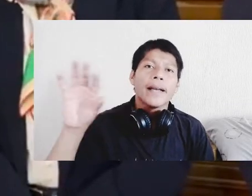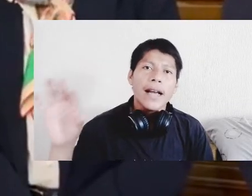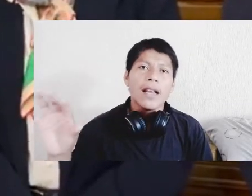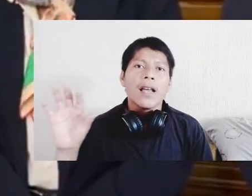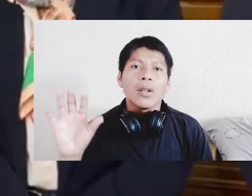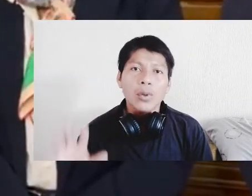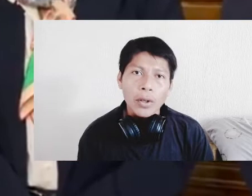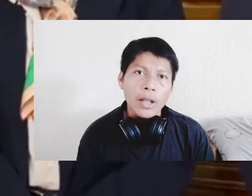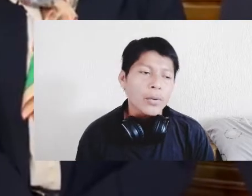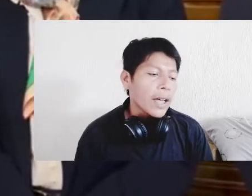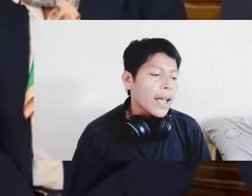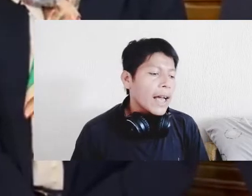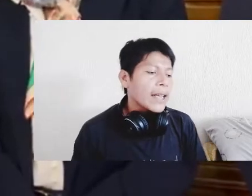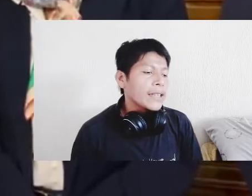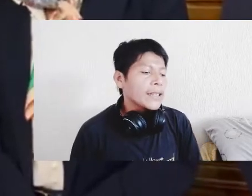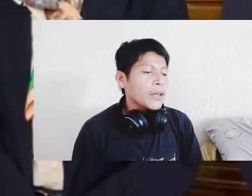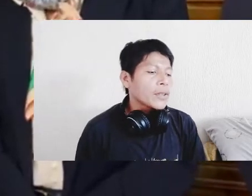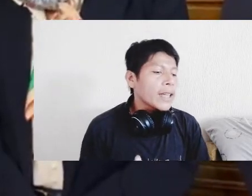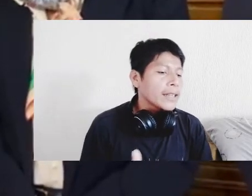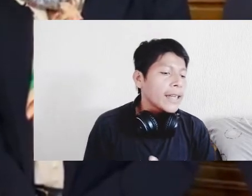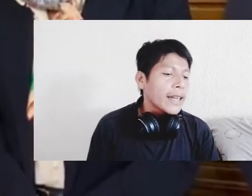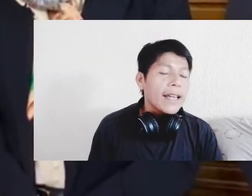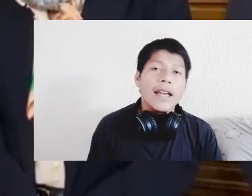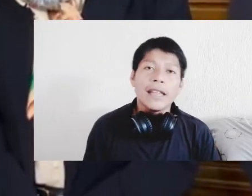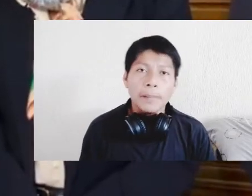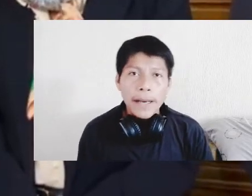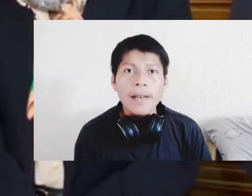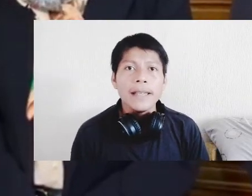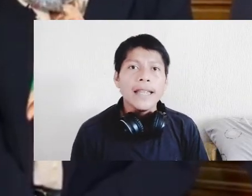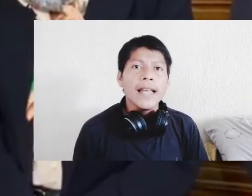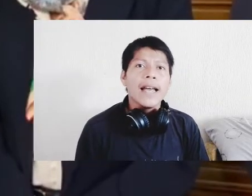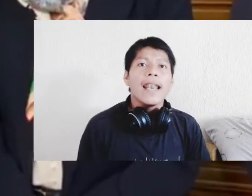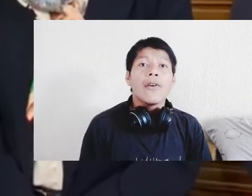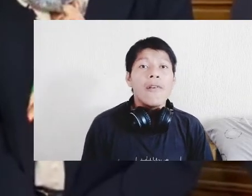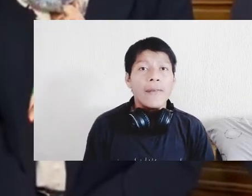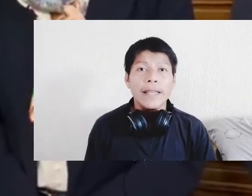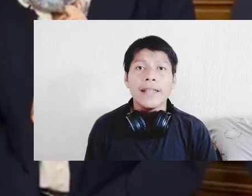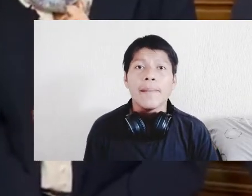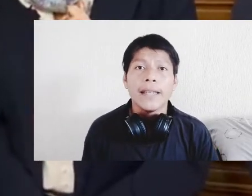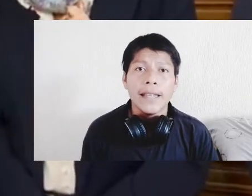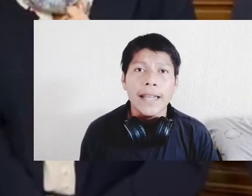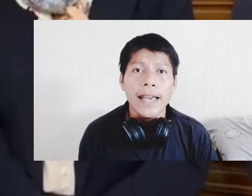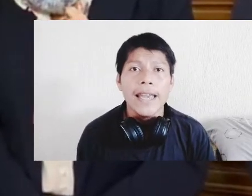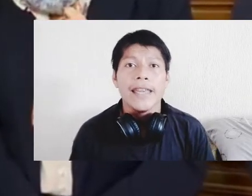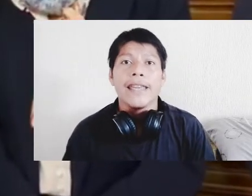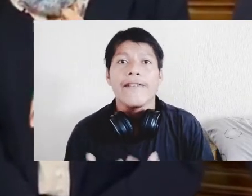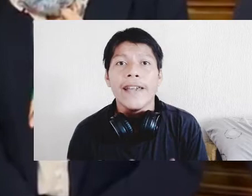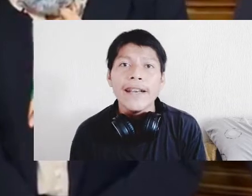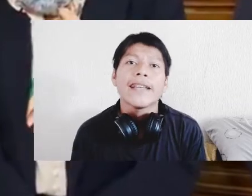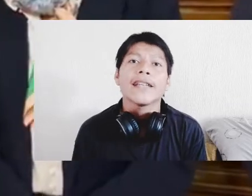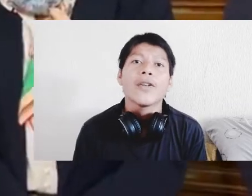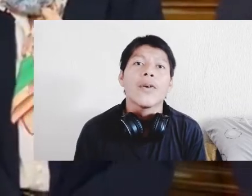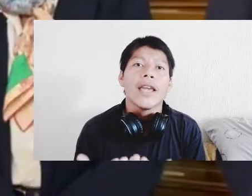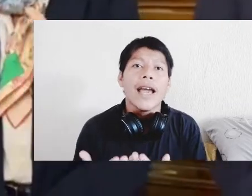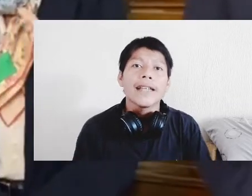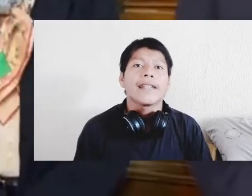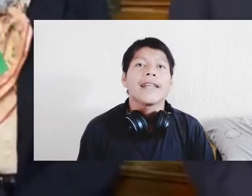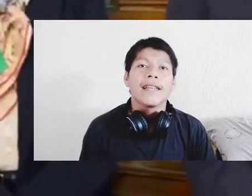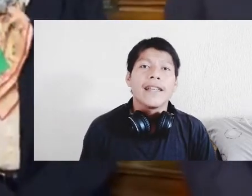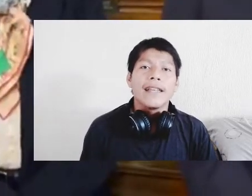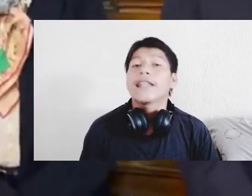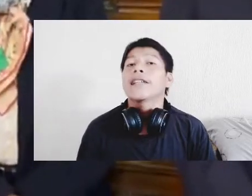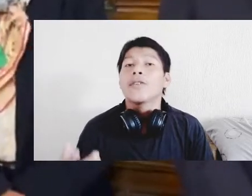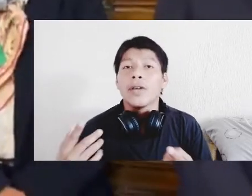a despejar toda duda. Así es, señores. Así que esperar mañana la conferencia mañanera y ver qué es lo que